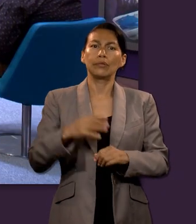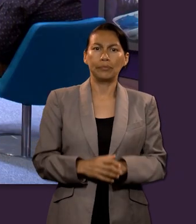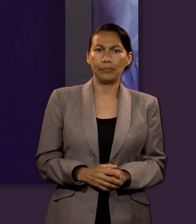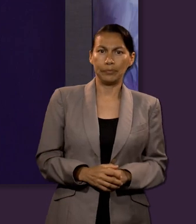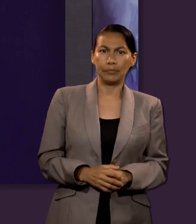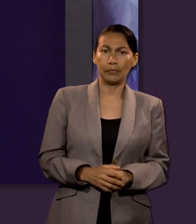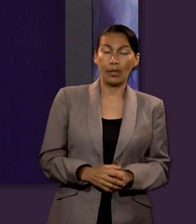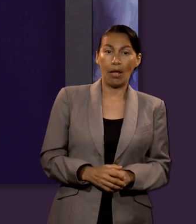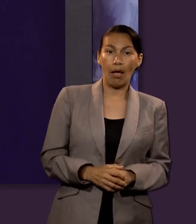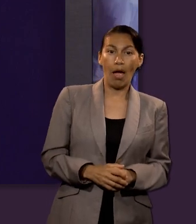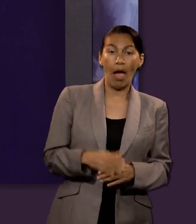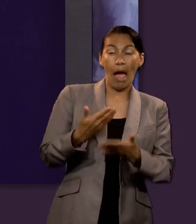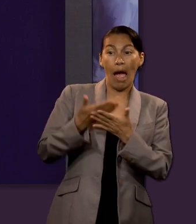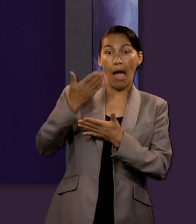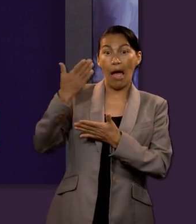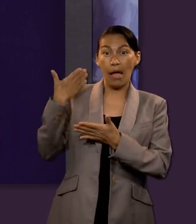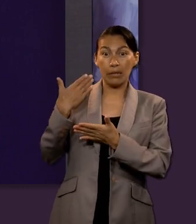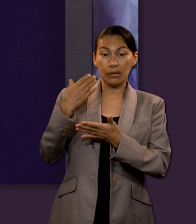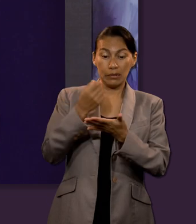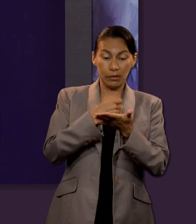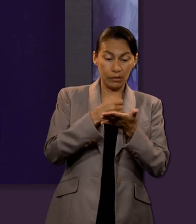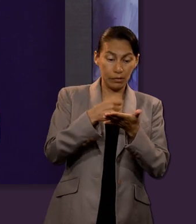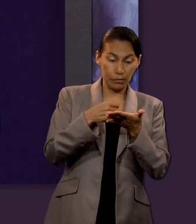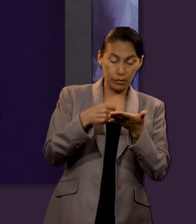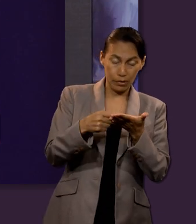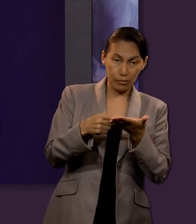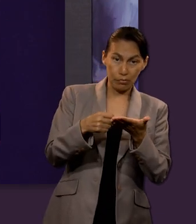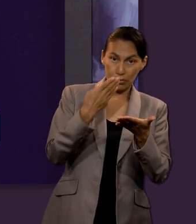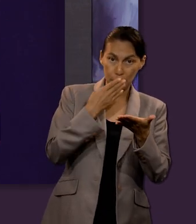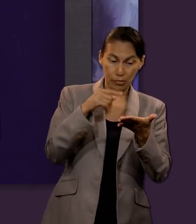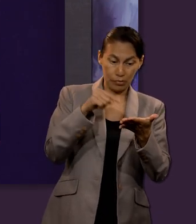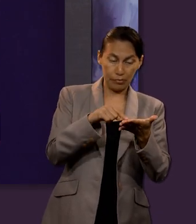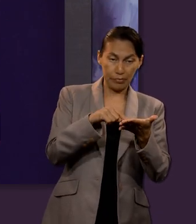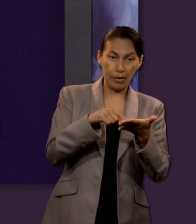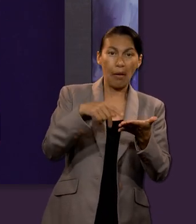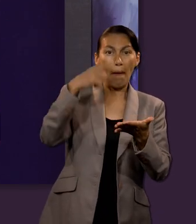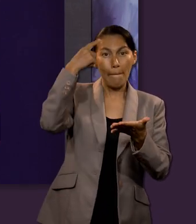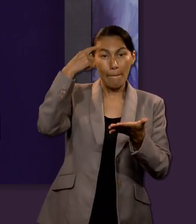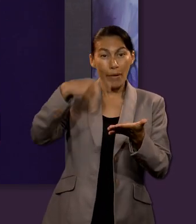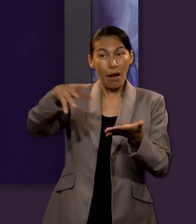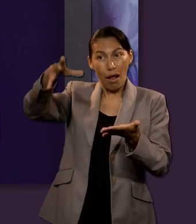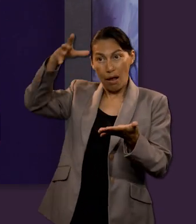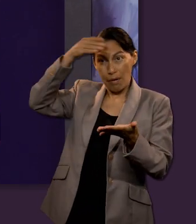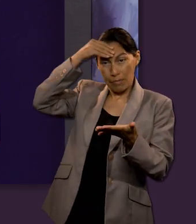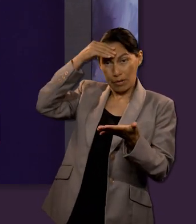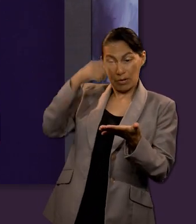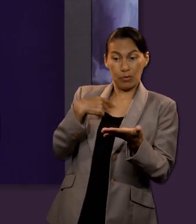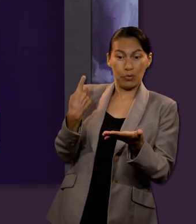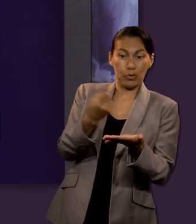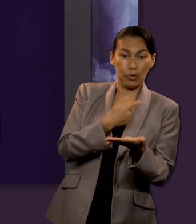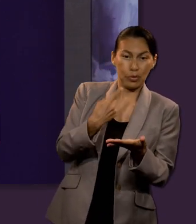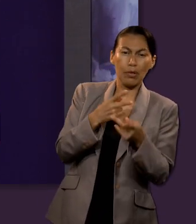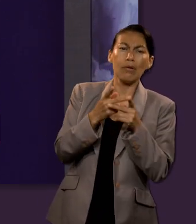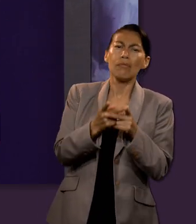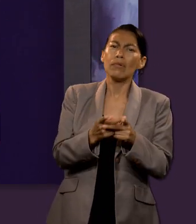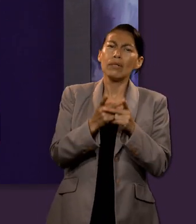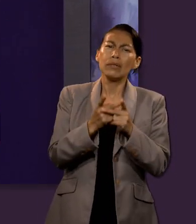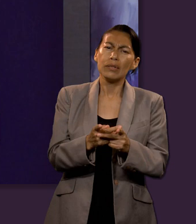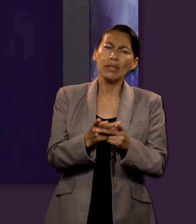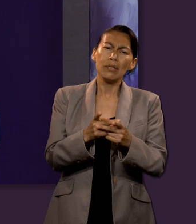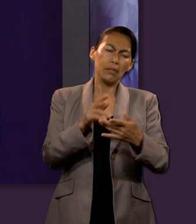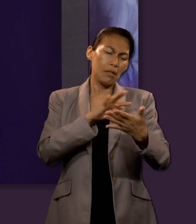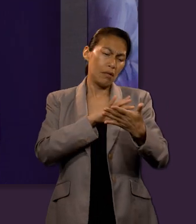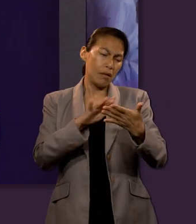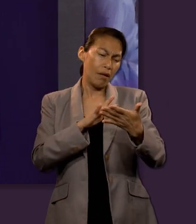porque las cosas que se escribieron antes para nuestra enseñanza se escribieron a fin de que por la paciencia y la consolación de las